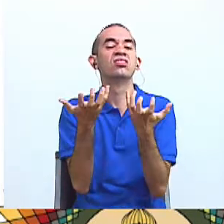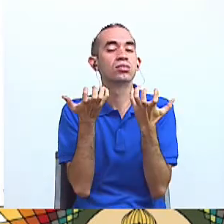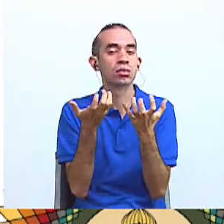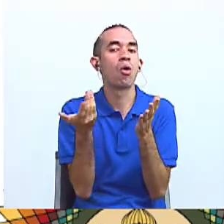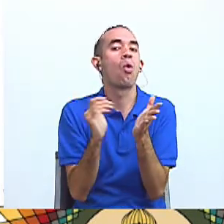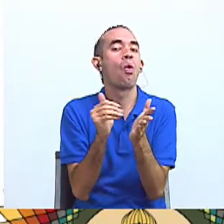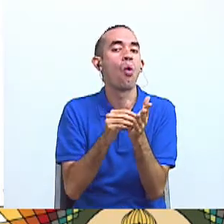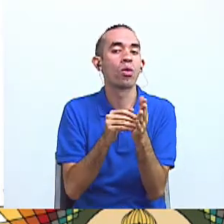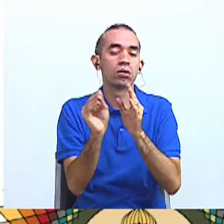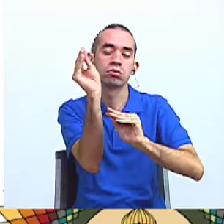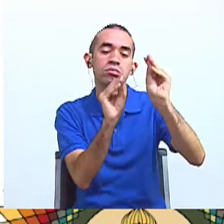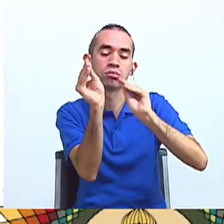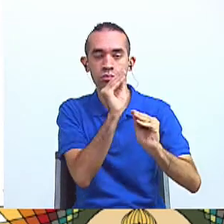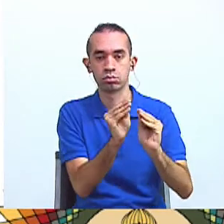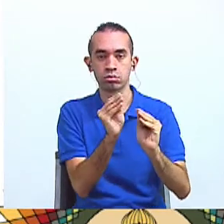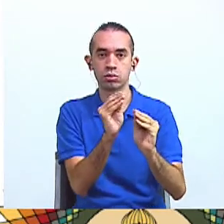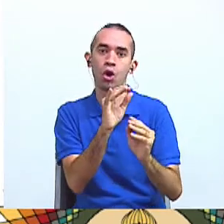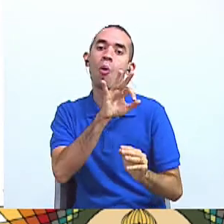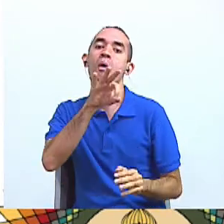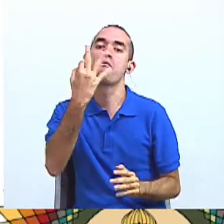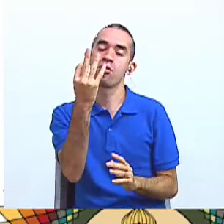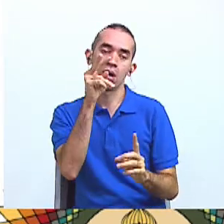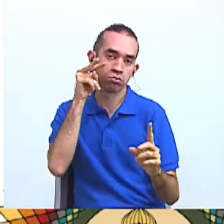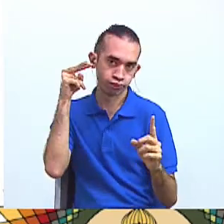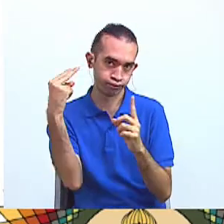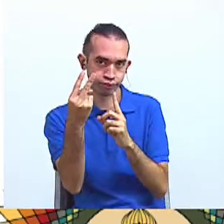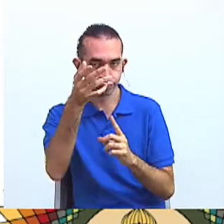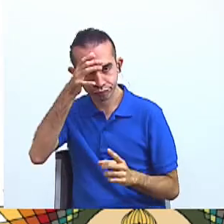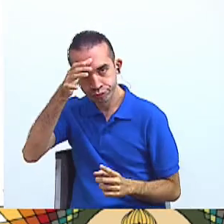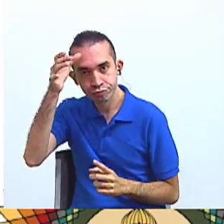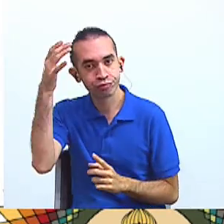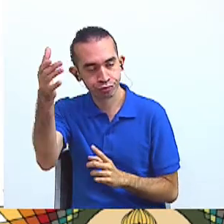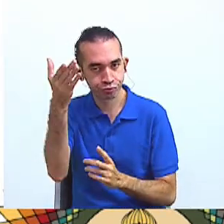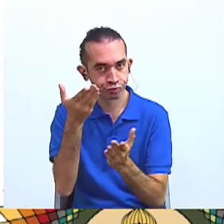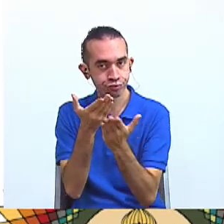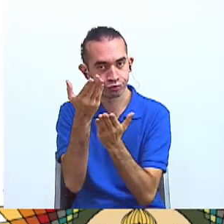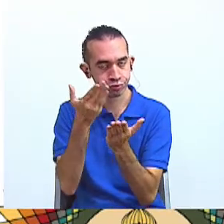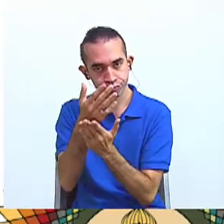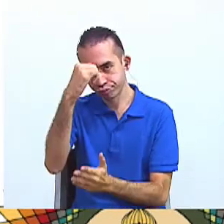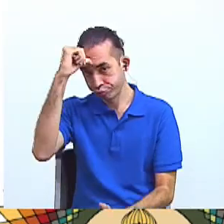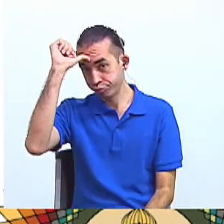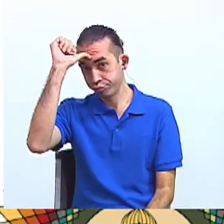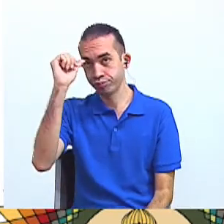replantearse, hacer una relectura de la cultura y los aportes de la India.